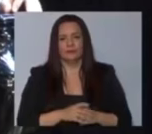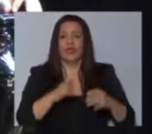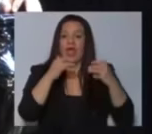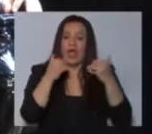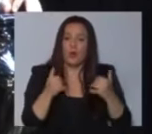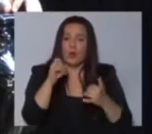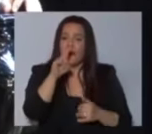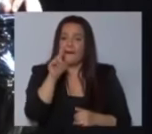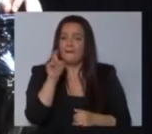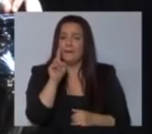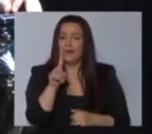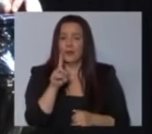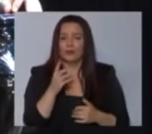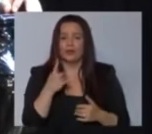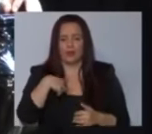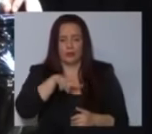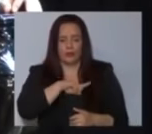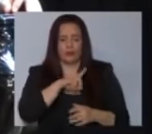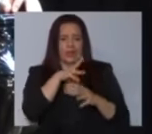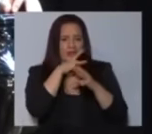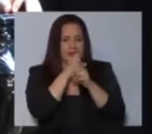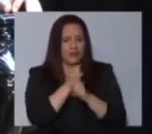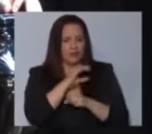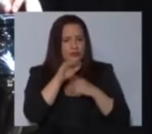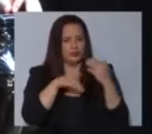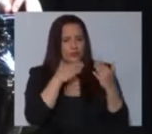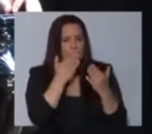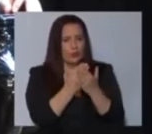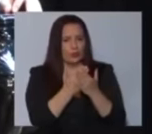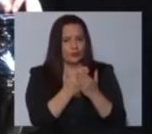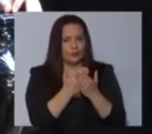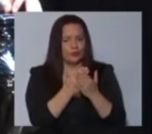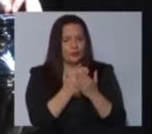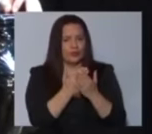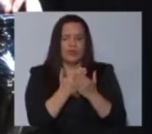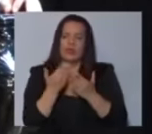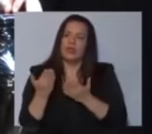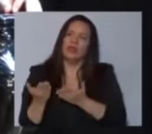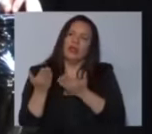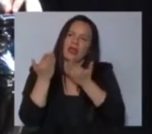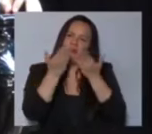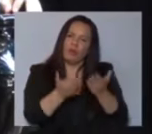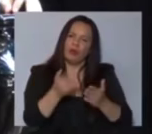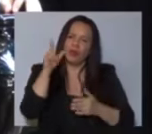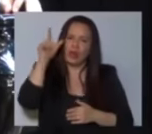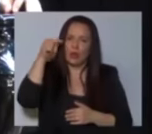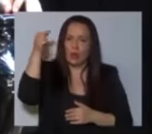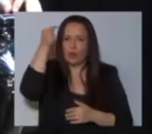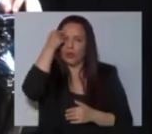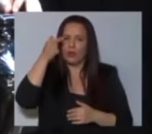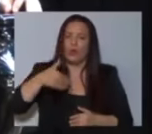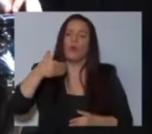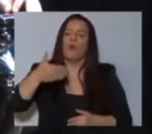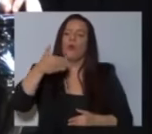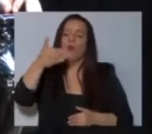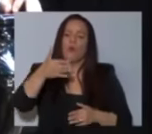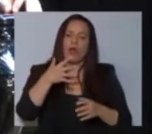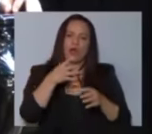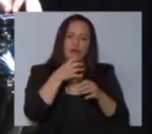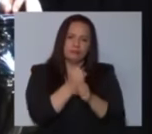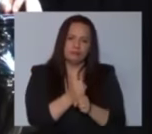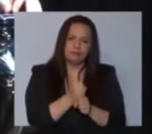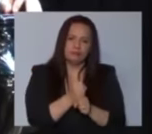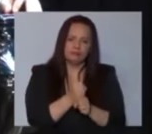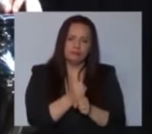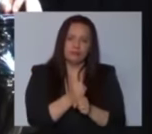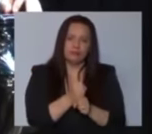Ahora la pregunta que nos hacemos todos es, ¿y el aporte del gobierno cuándo se concretará?